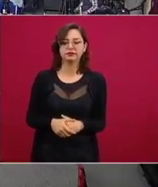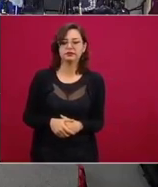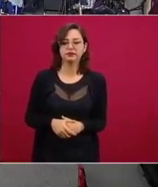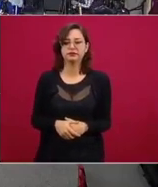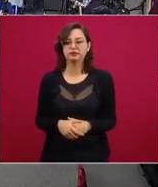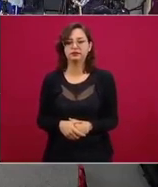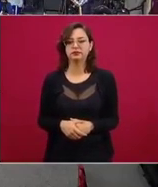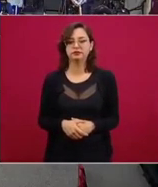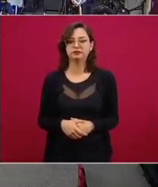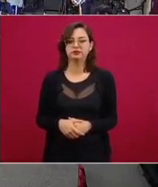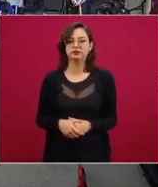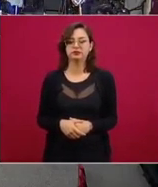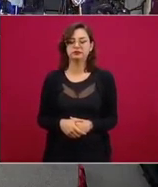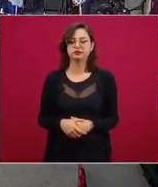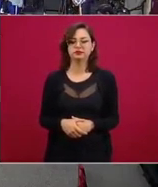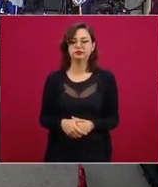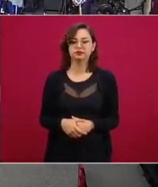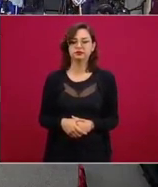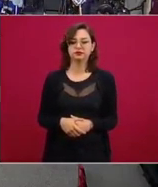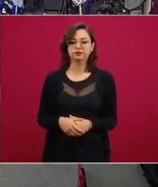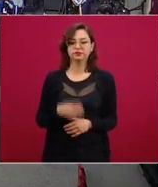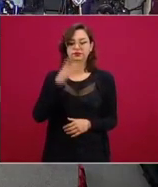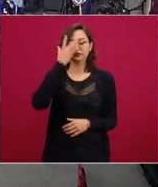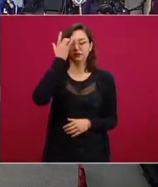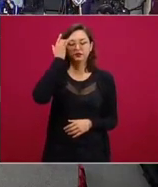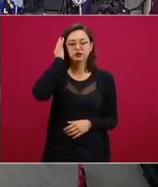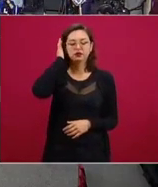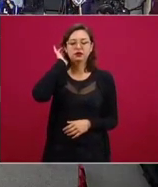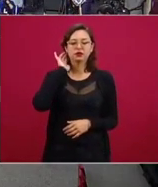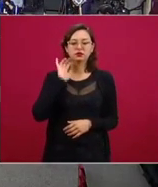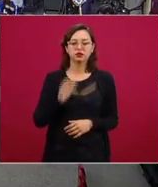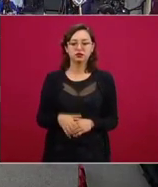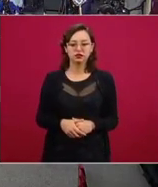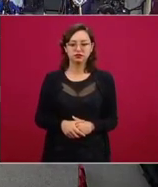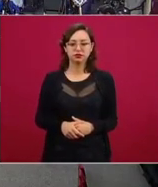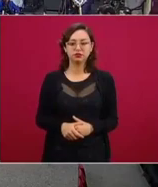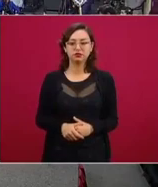que quieran platicar. Pues sí, no dijo nada nuevo, o sea,